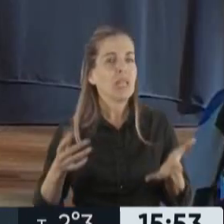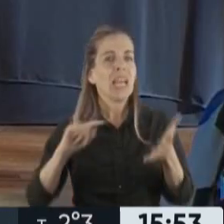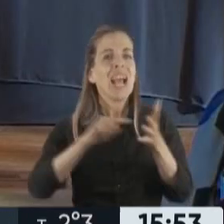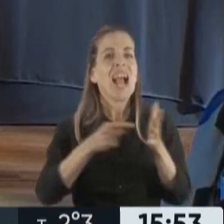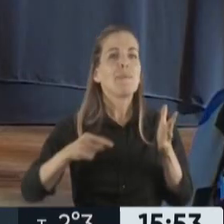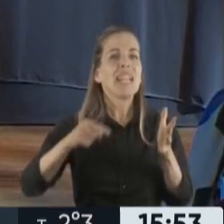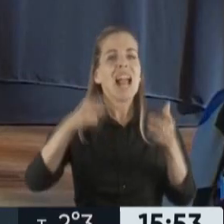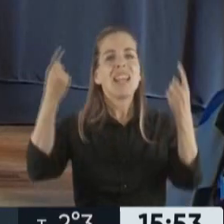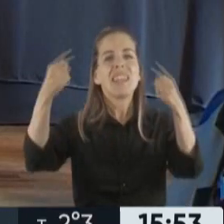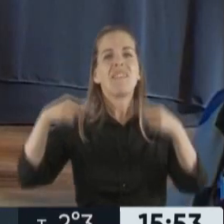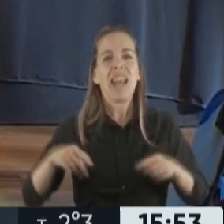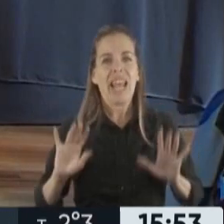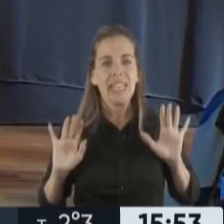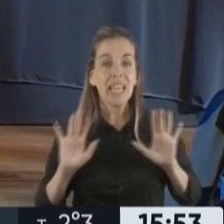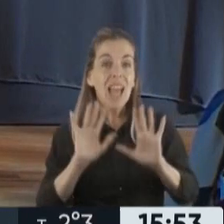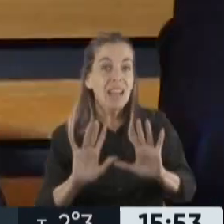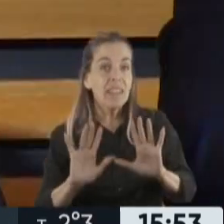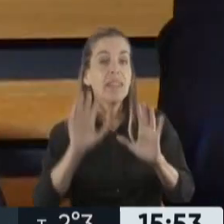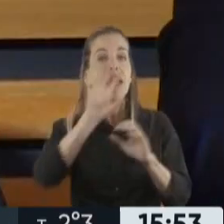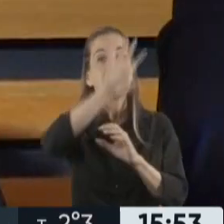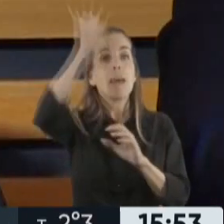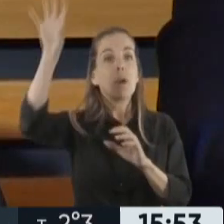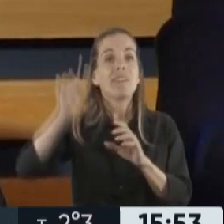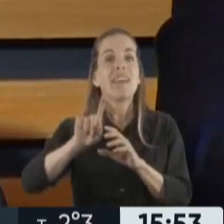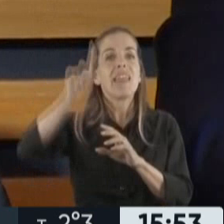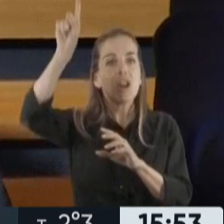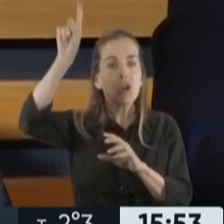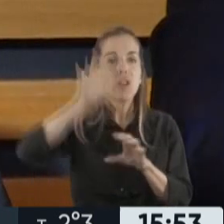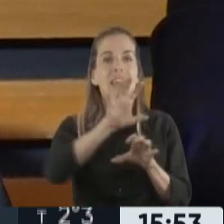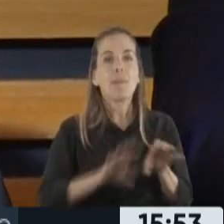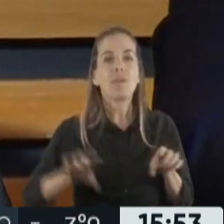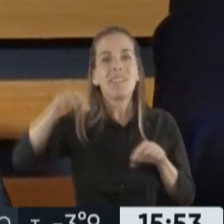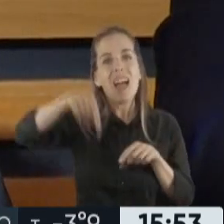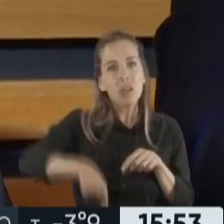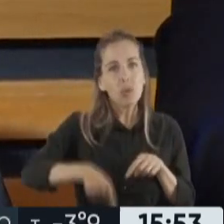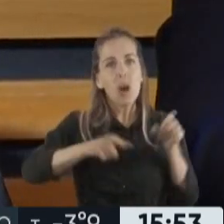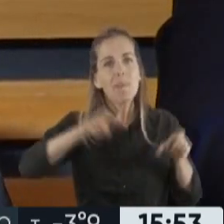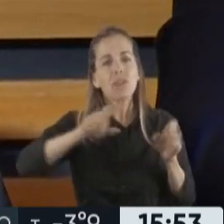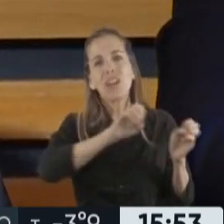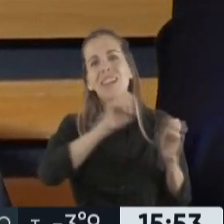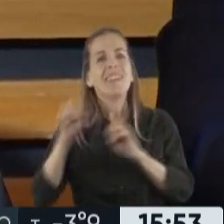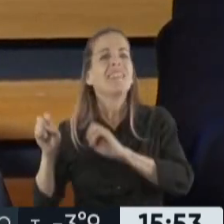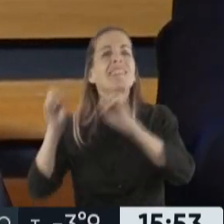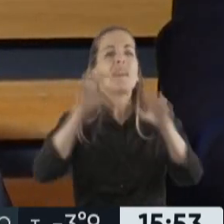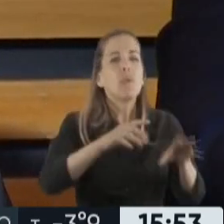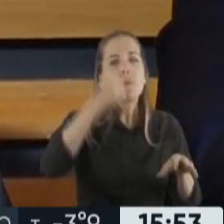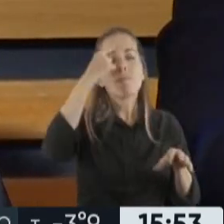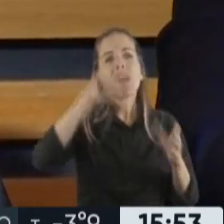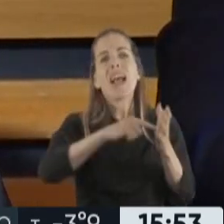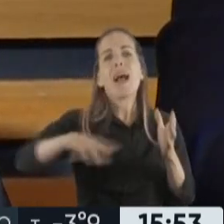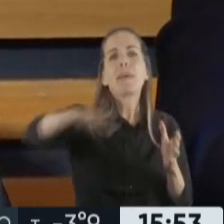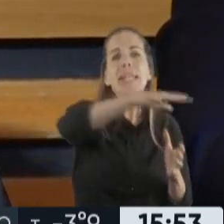y de ese sur es donde migran, buscando un mejor futuro, cerca de las grandes ciudades.